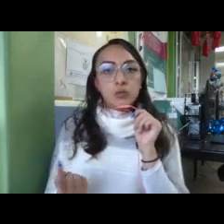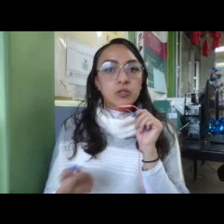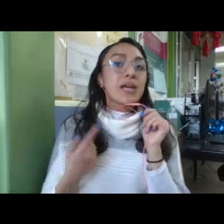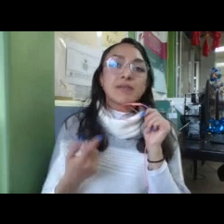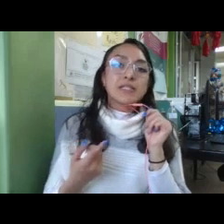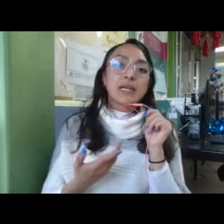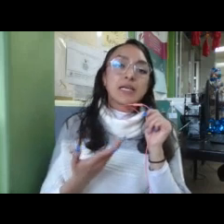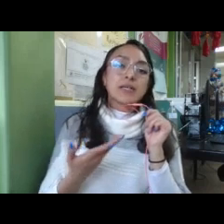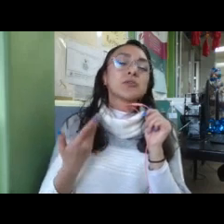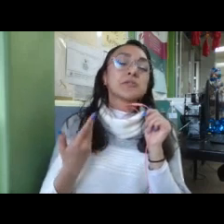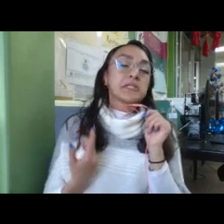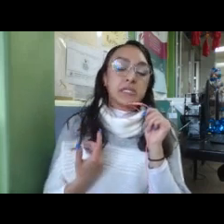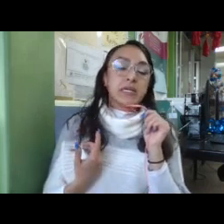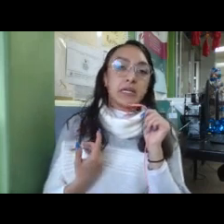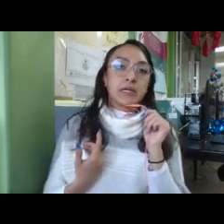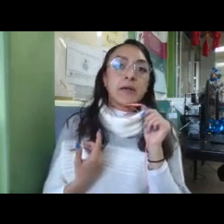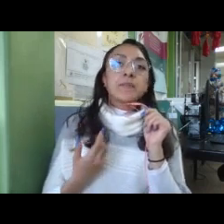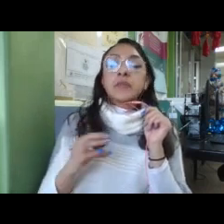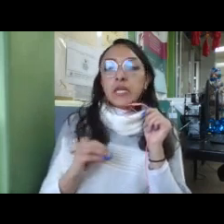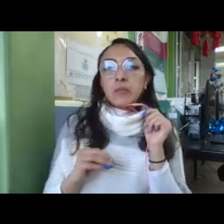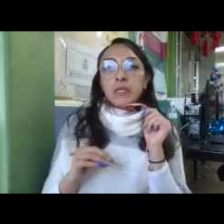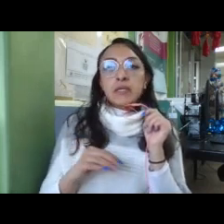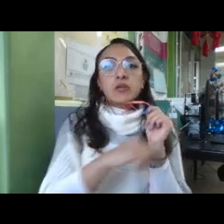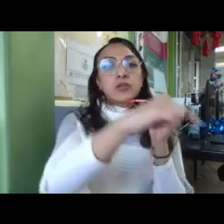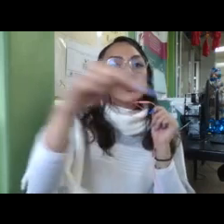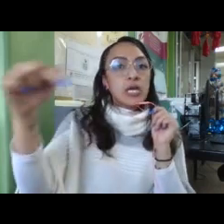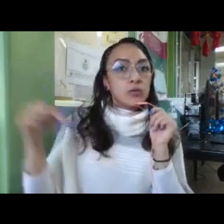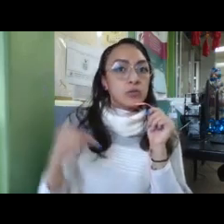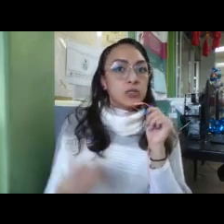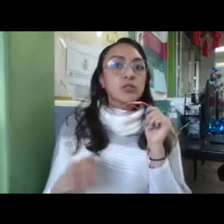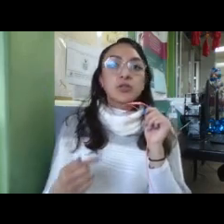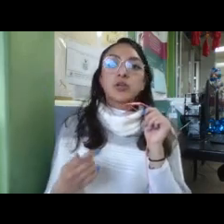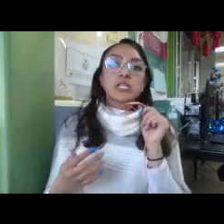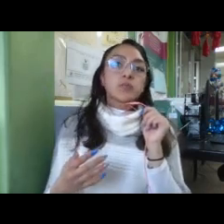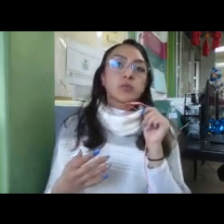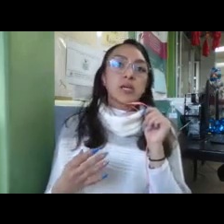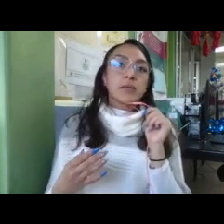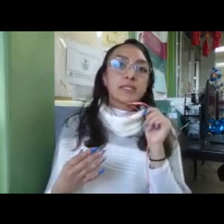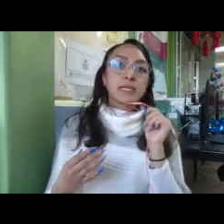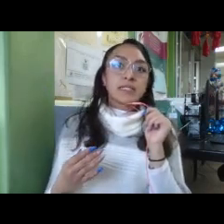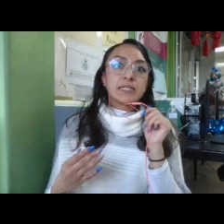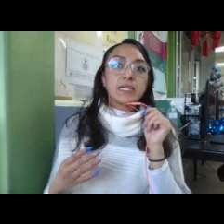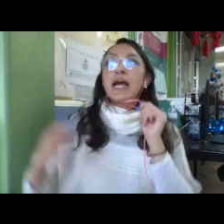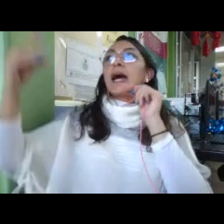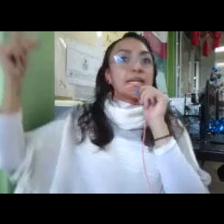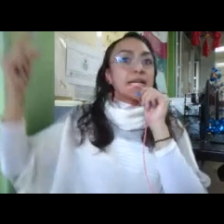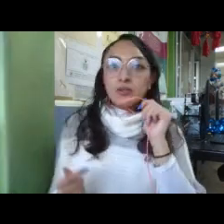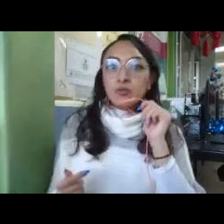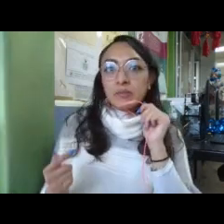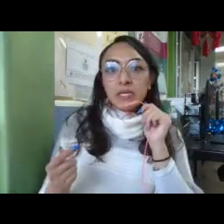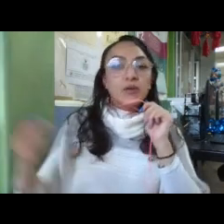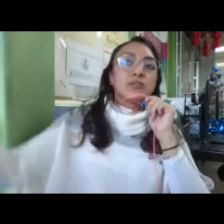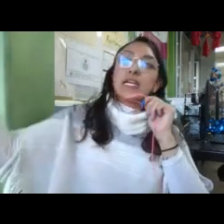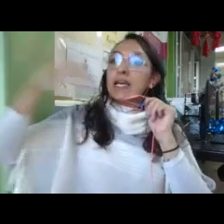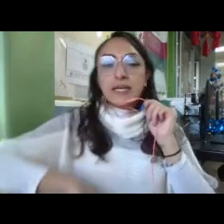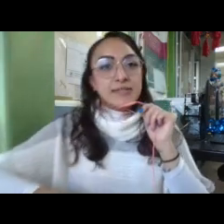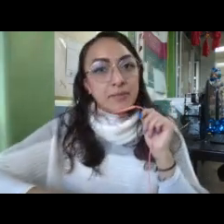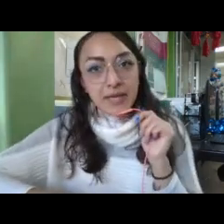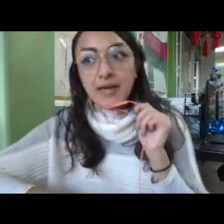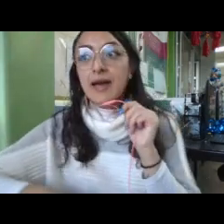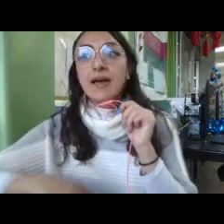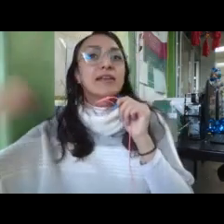otros alumnos que a veces se las damos sin querer. De repente los otros alumnos son los responsables de decir, ay, jala a tu amigo,